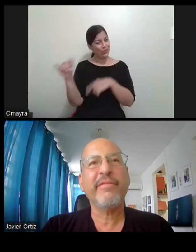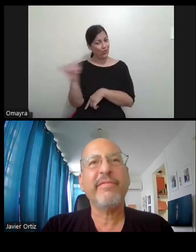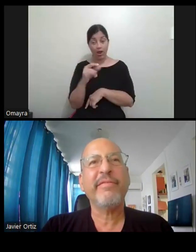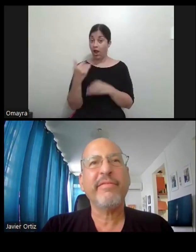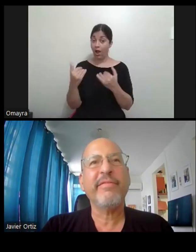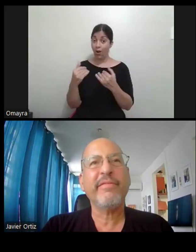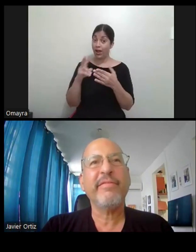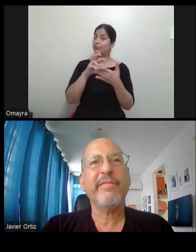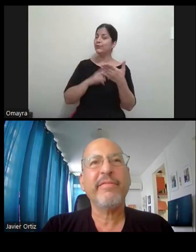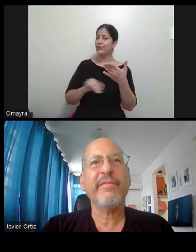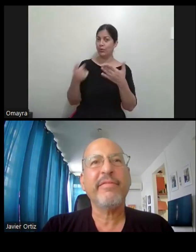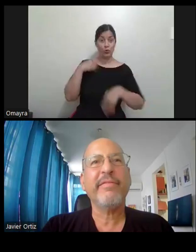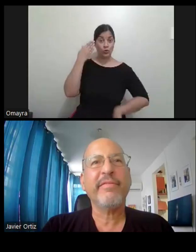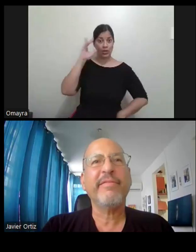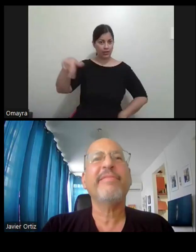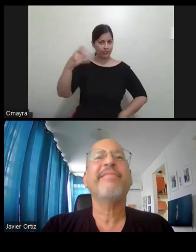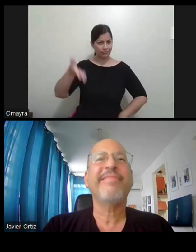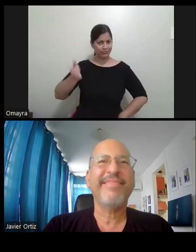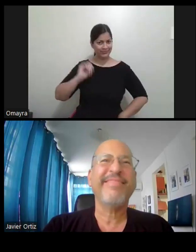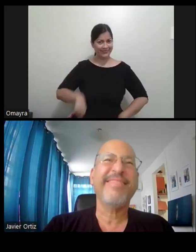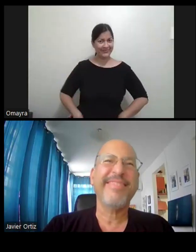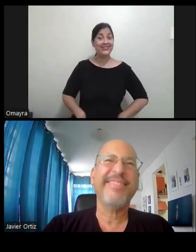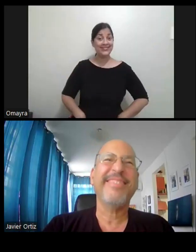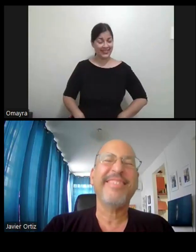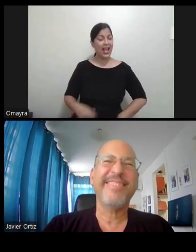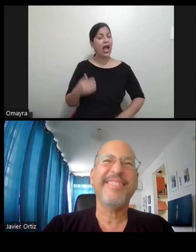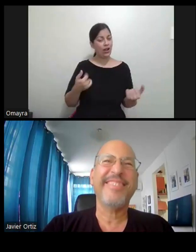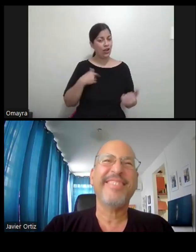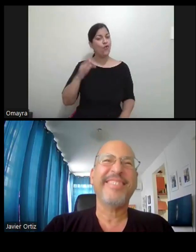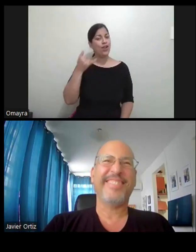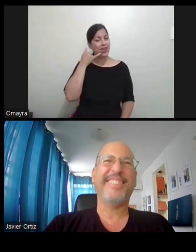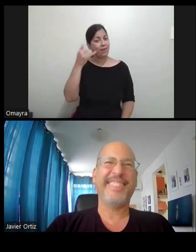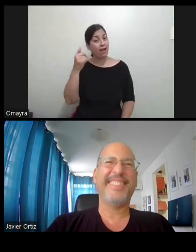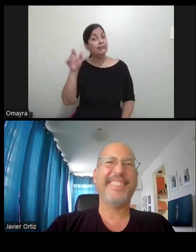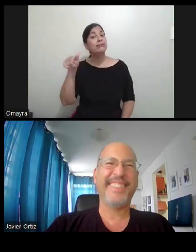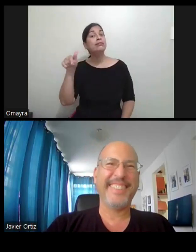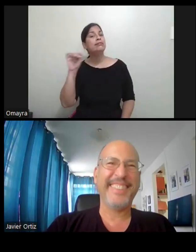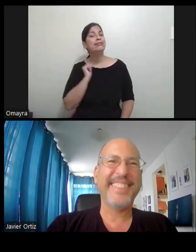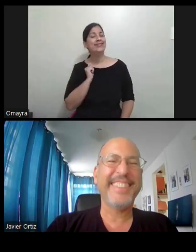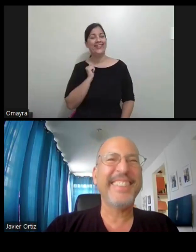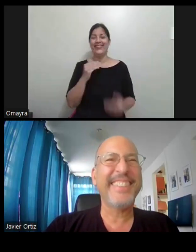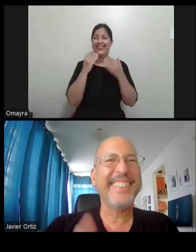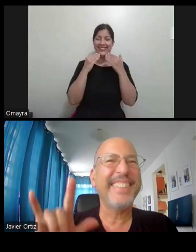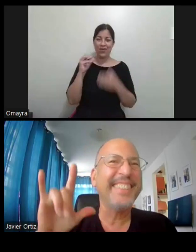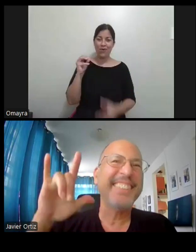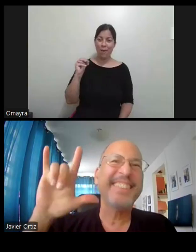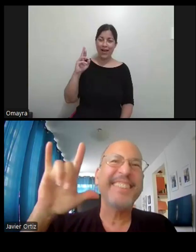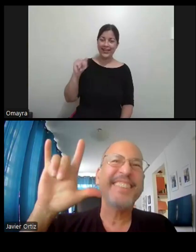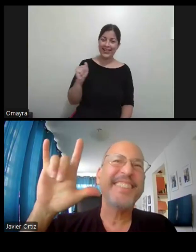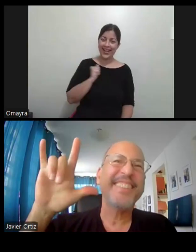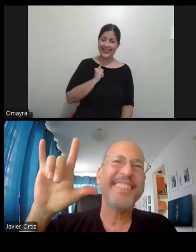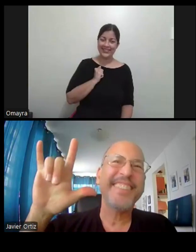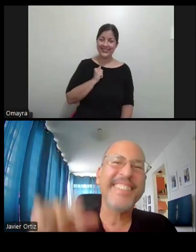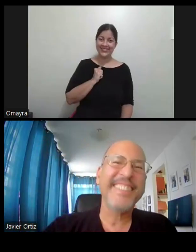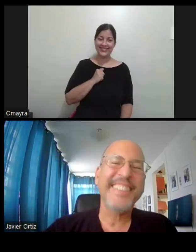en la investigación, que yo no sabía, que es la historicidad. Ahora la voy a llamar a ella, mira. Así que gracias, Omaira Cavilla,